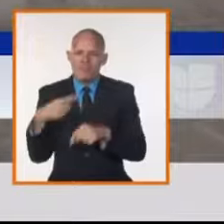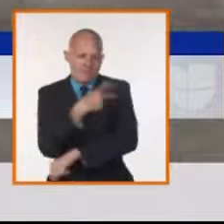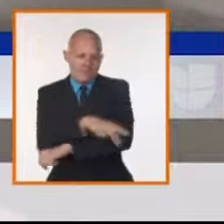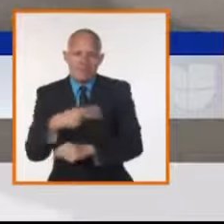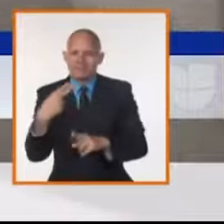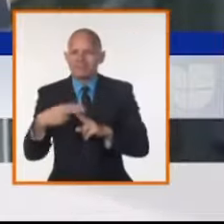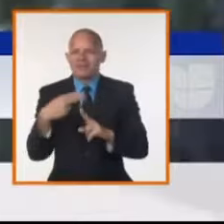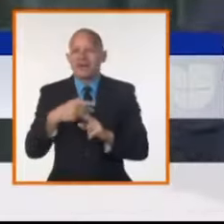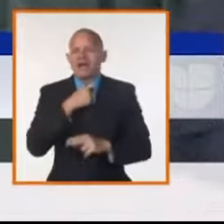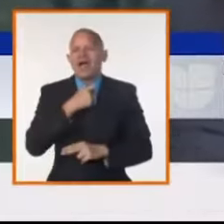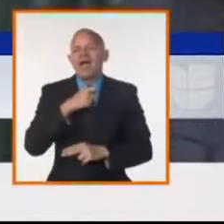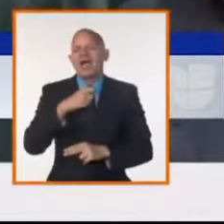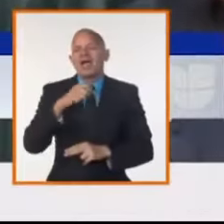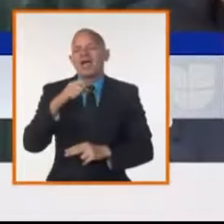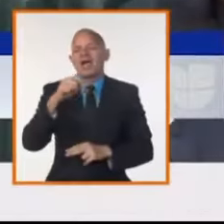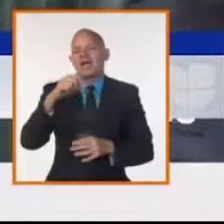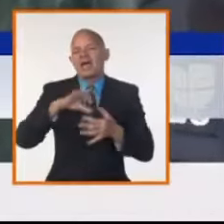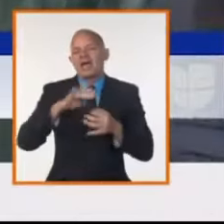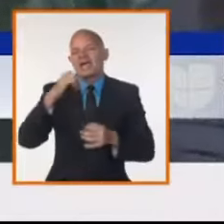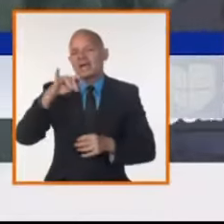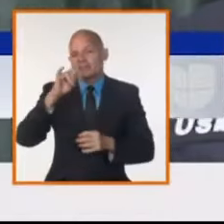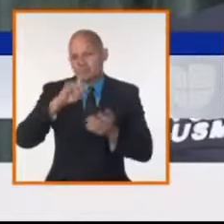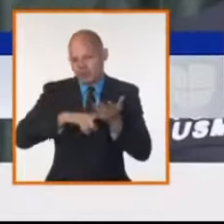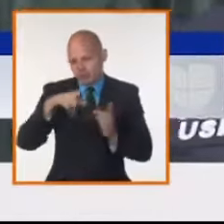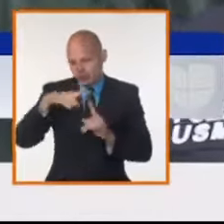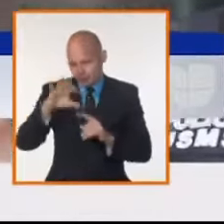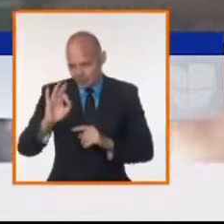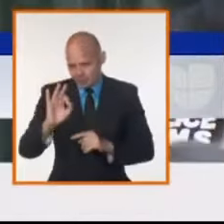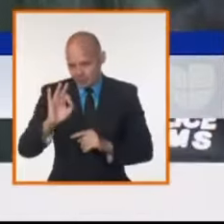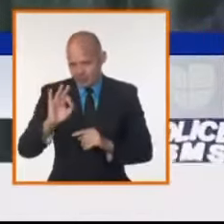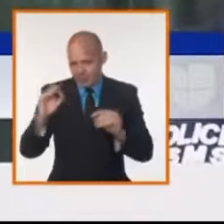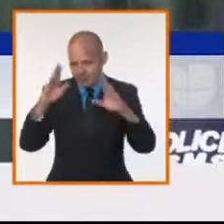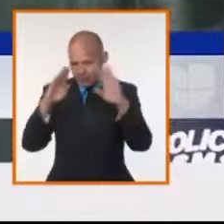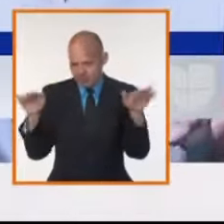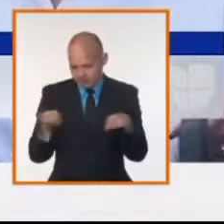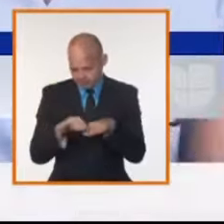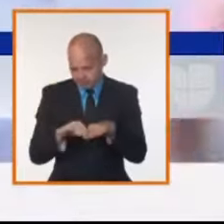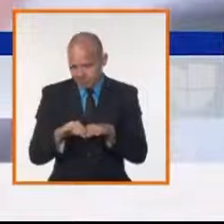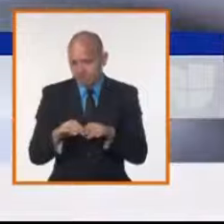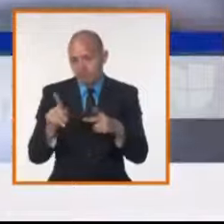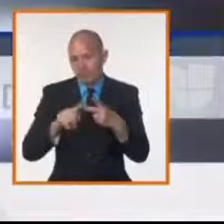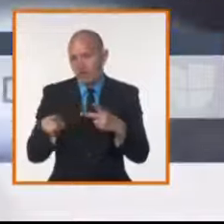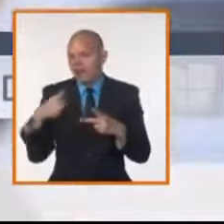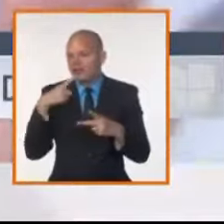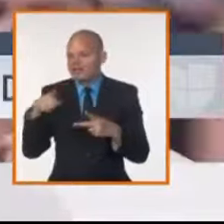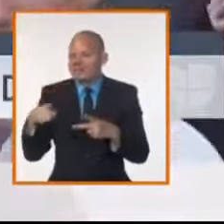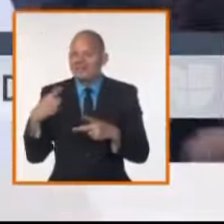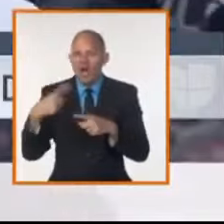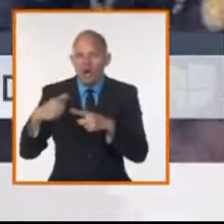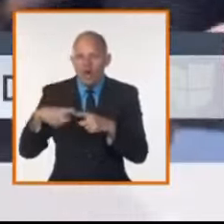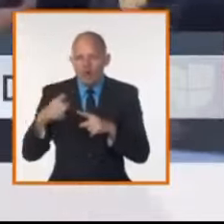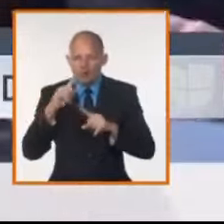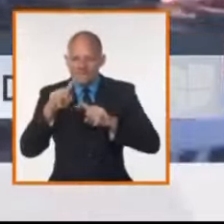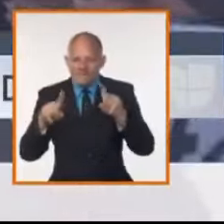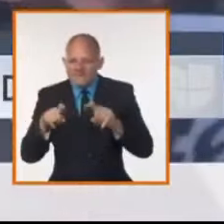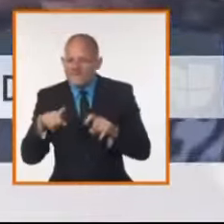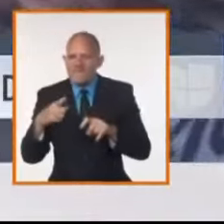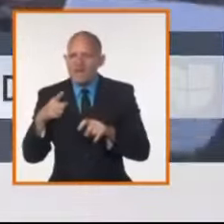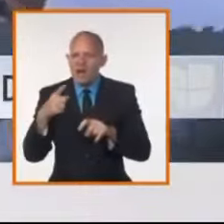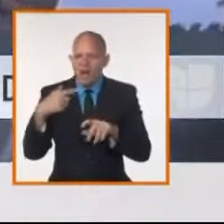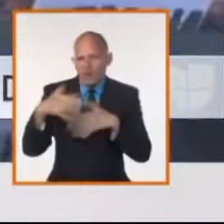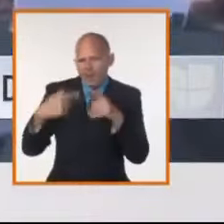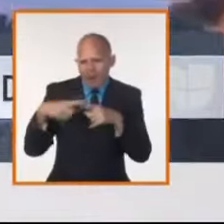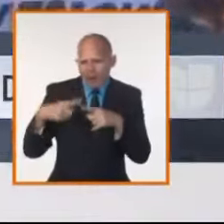en otro dicen que se ometi en una investigación criminal la fiscalía describió a su esposa